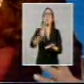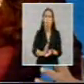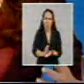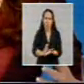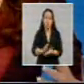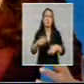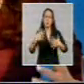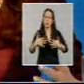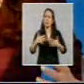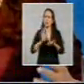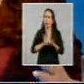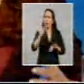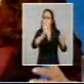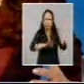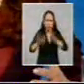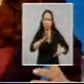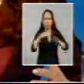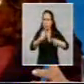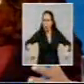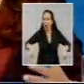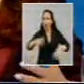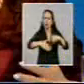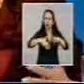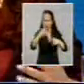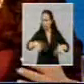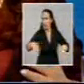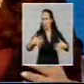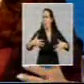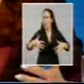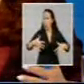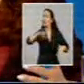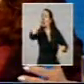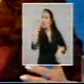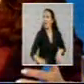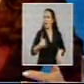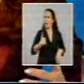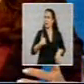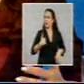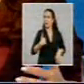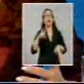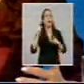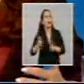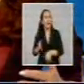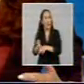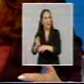la infraestructura en el país y no nos olvidamos tampoco de la educación.